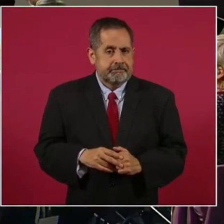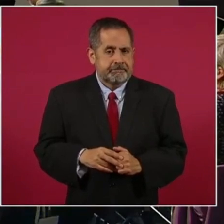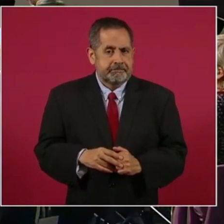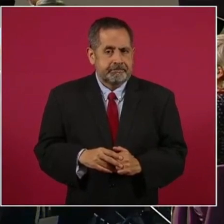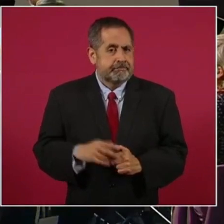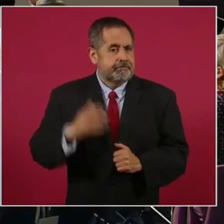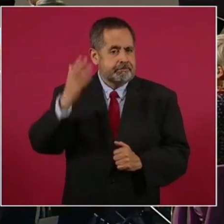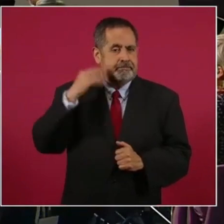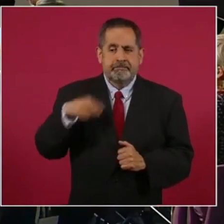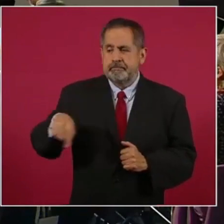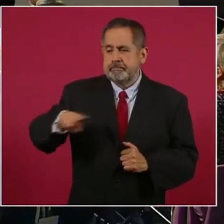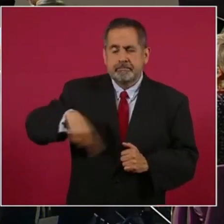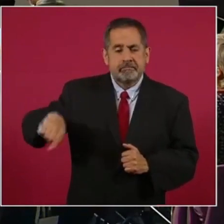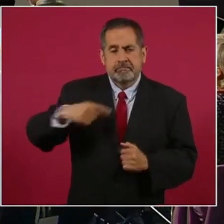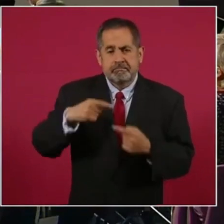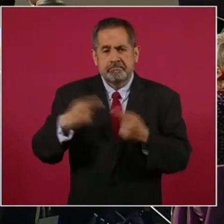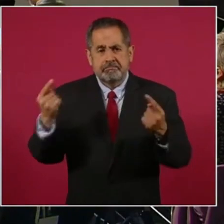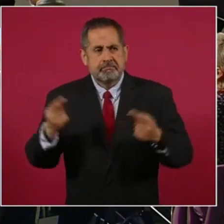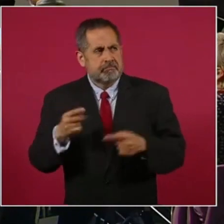patrioteristas,